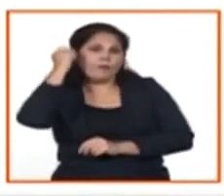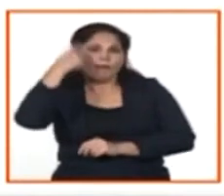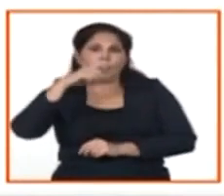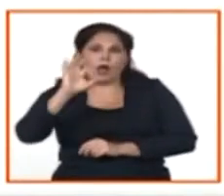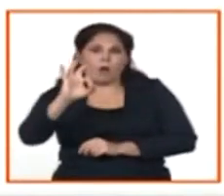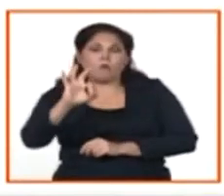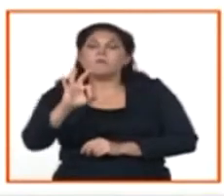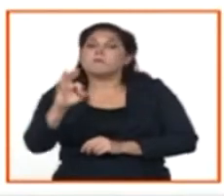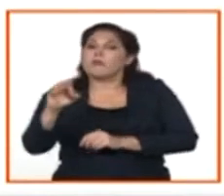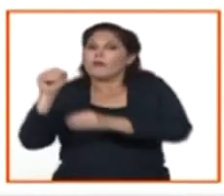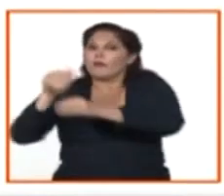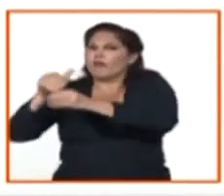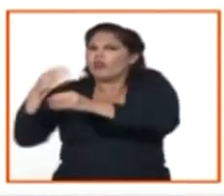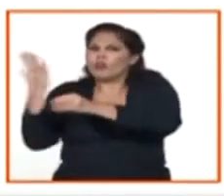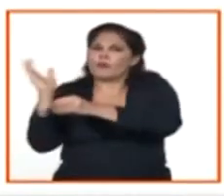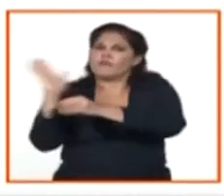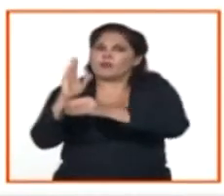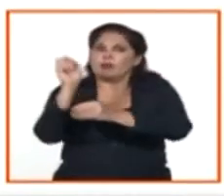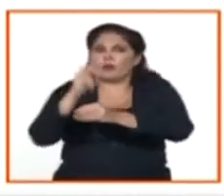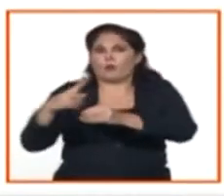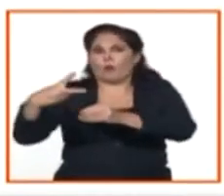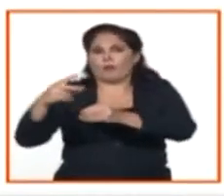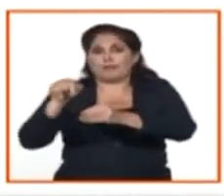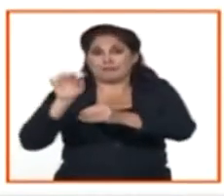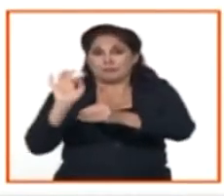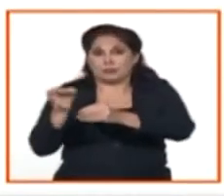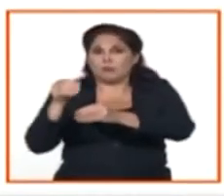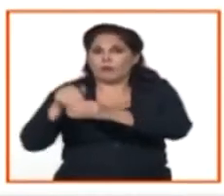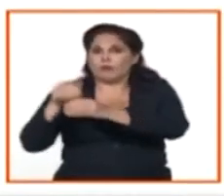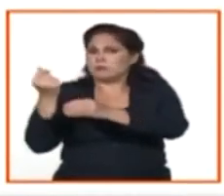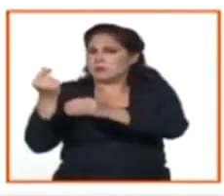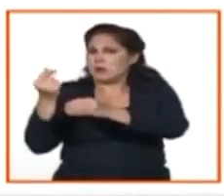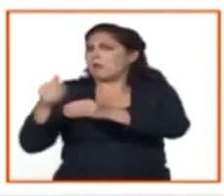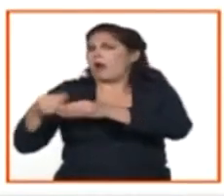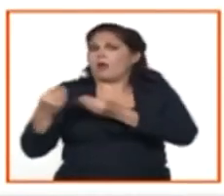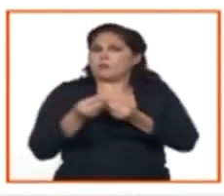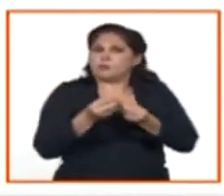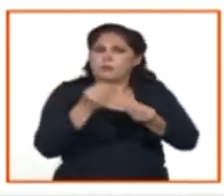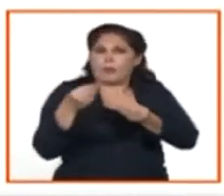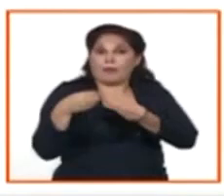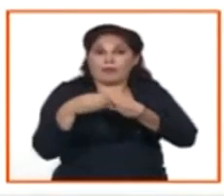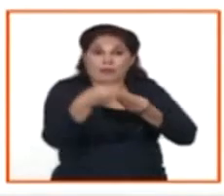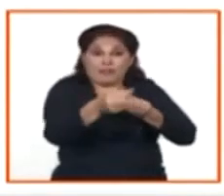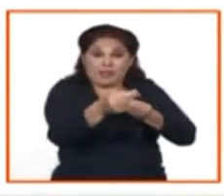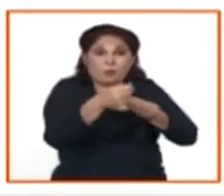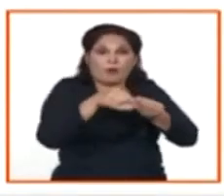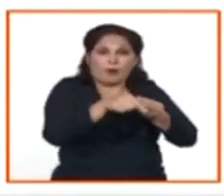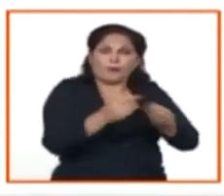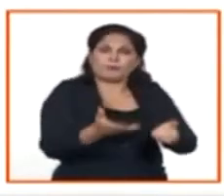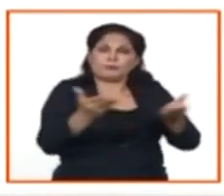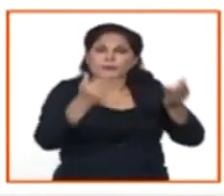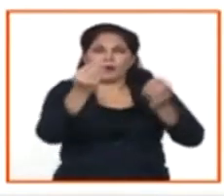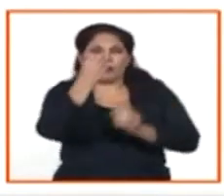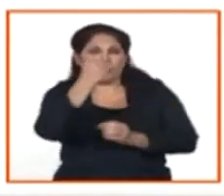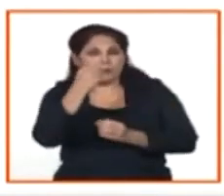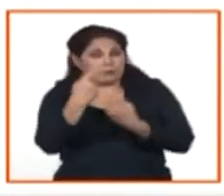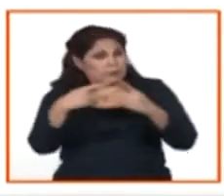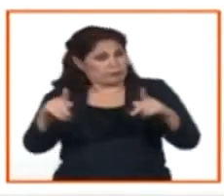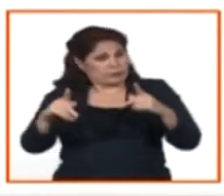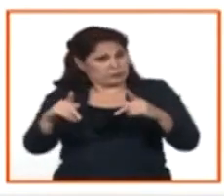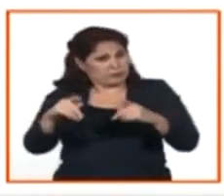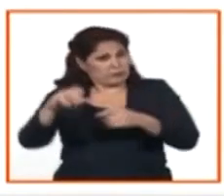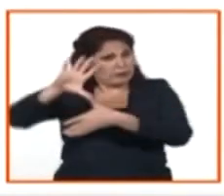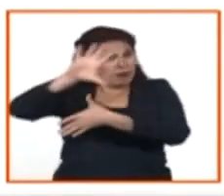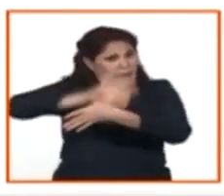fondos provenientes de la Unión Europea. Y esto también nos permitió intercambiar con expertos a nivel internacional y regional,